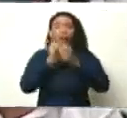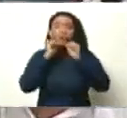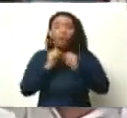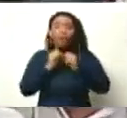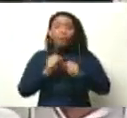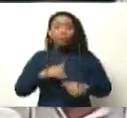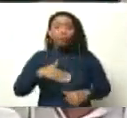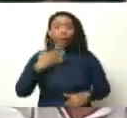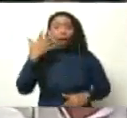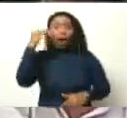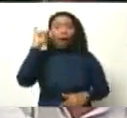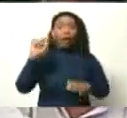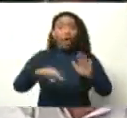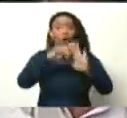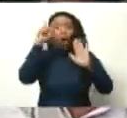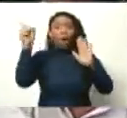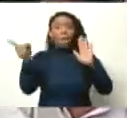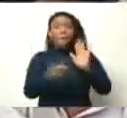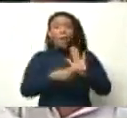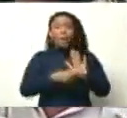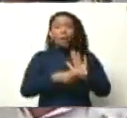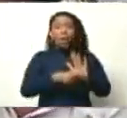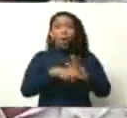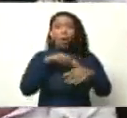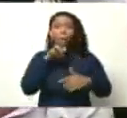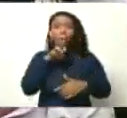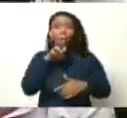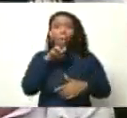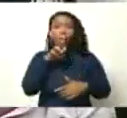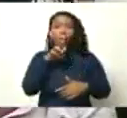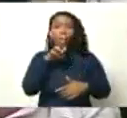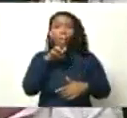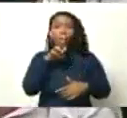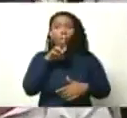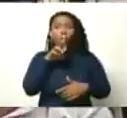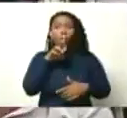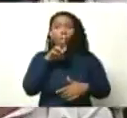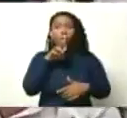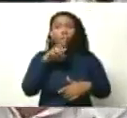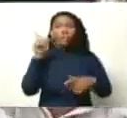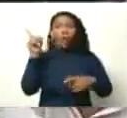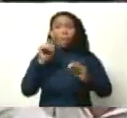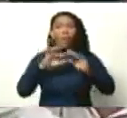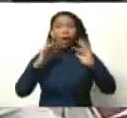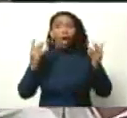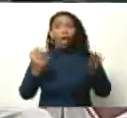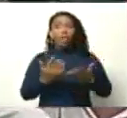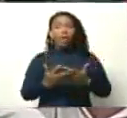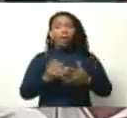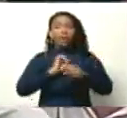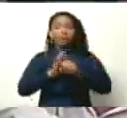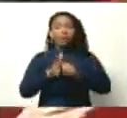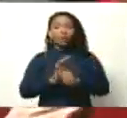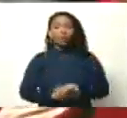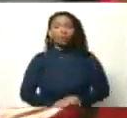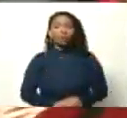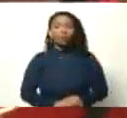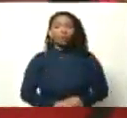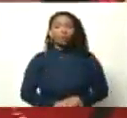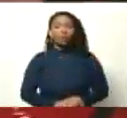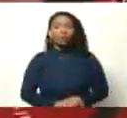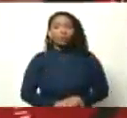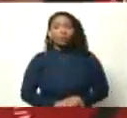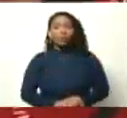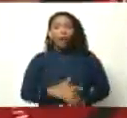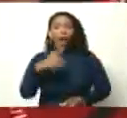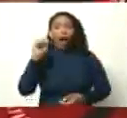estar completamente dotadas en el contexto de la pandemia por COVID-19. Alex